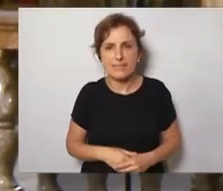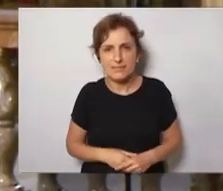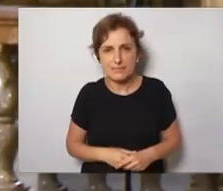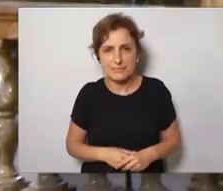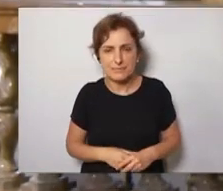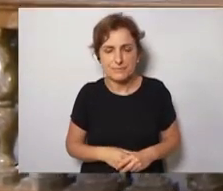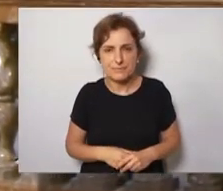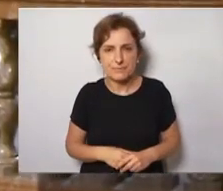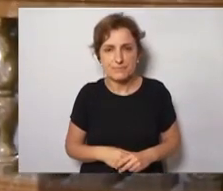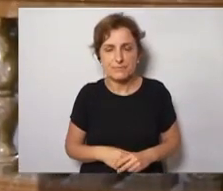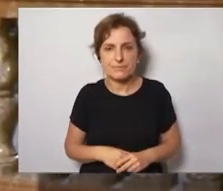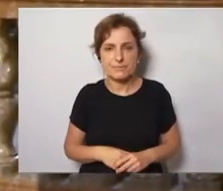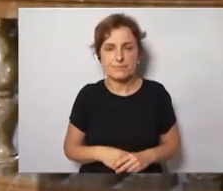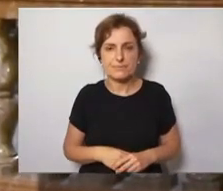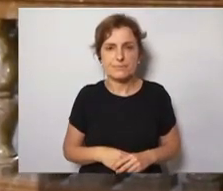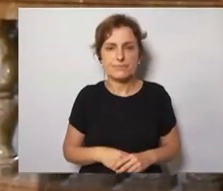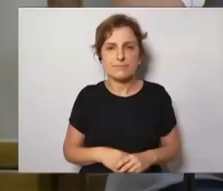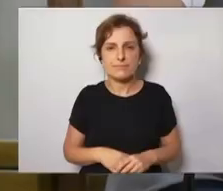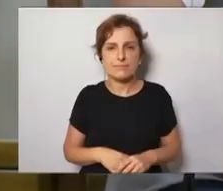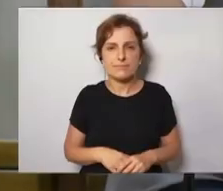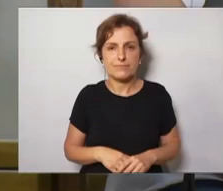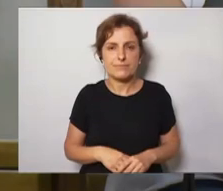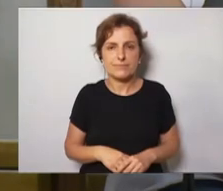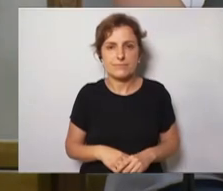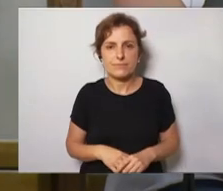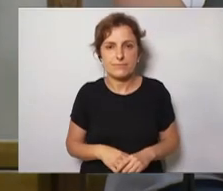tomarla y